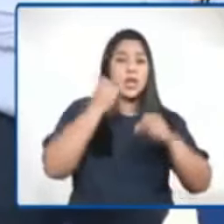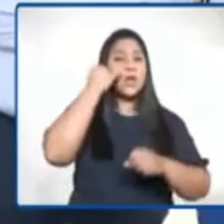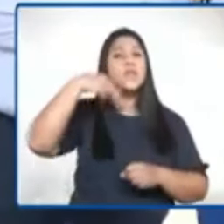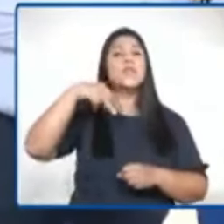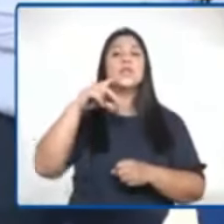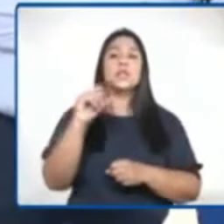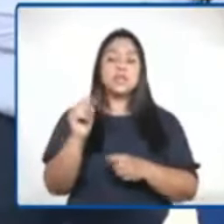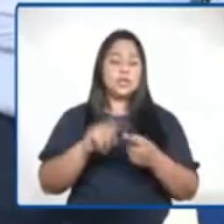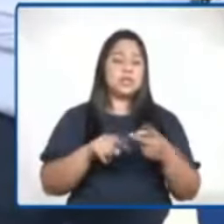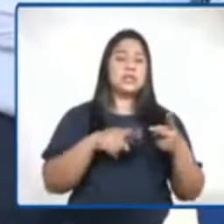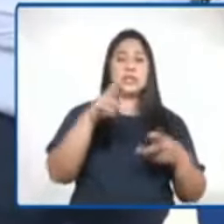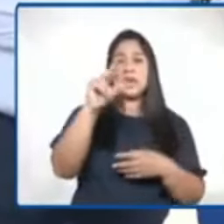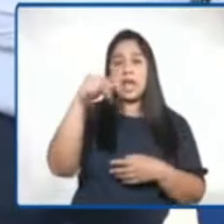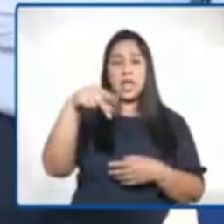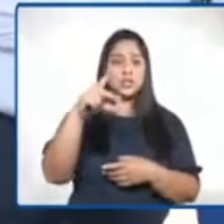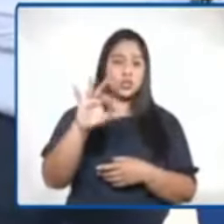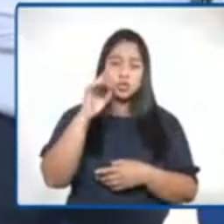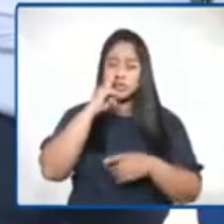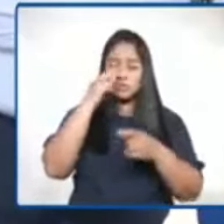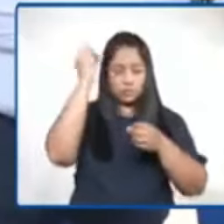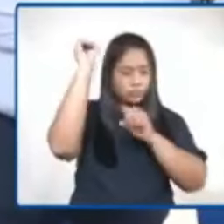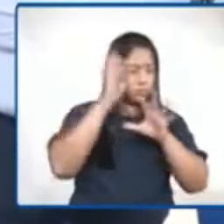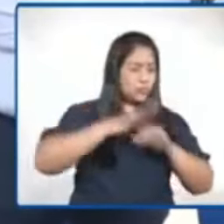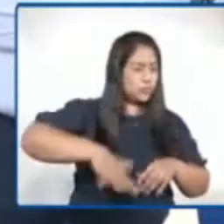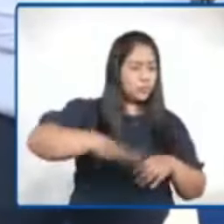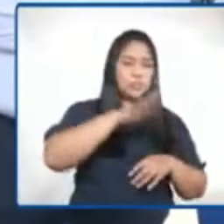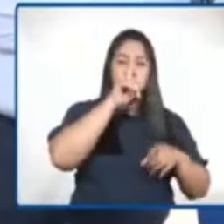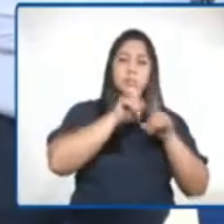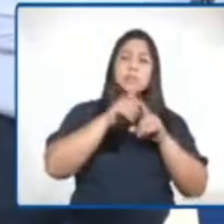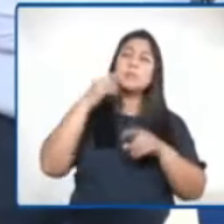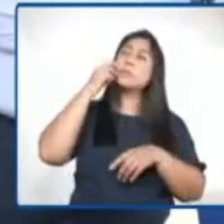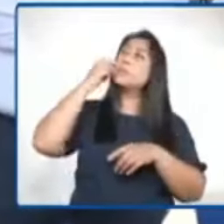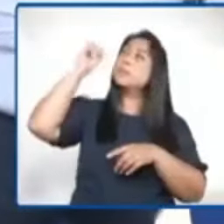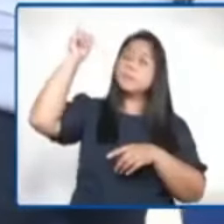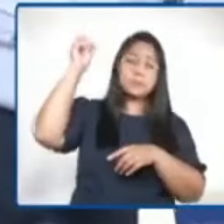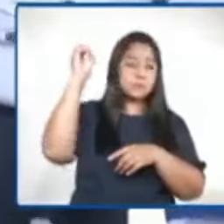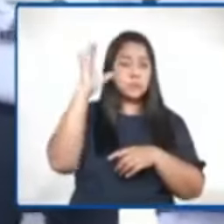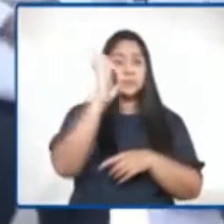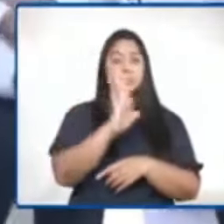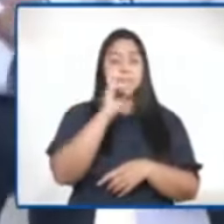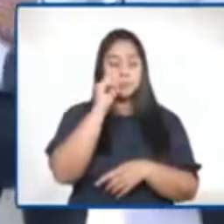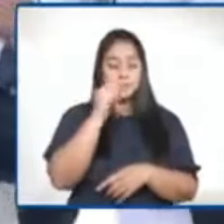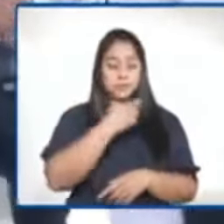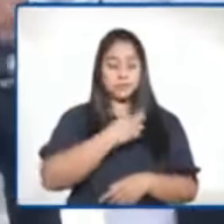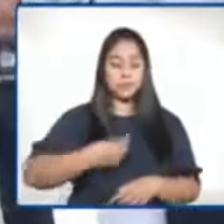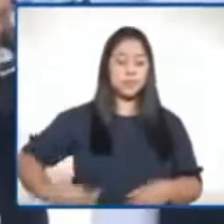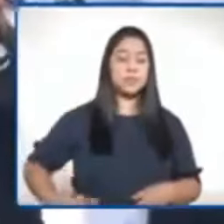ranchos. Padre, bendice, Señor, al presidente de la nación.